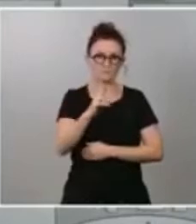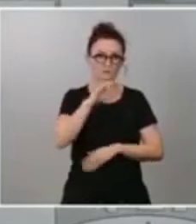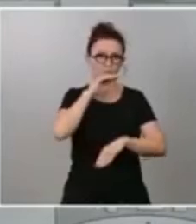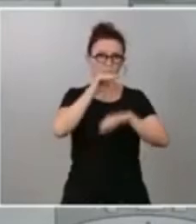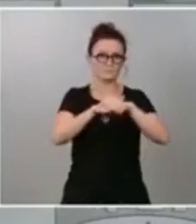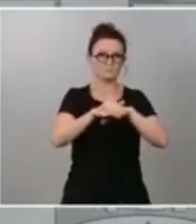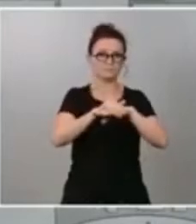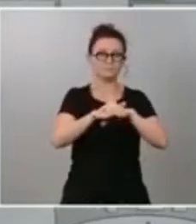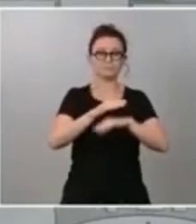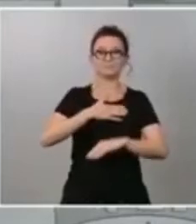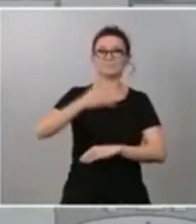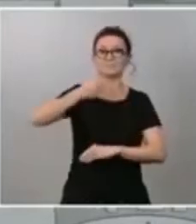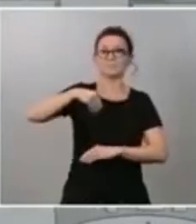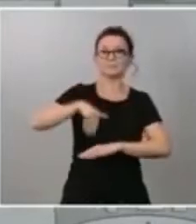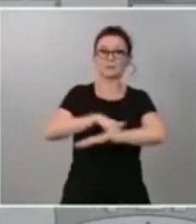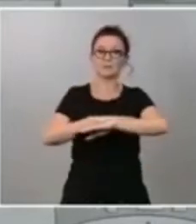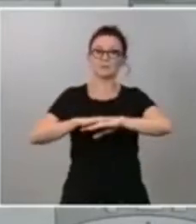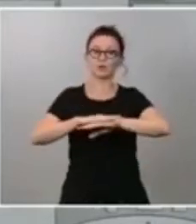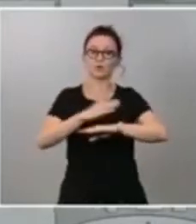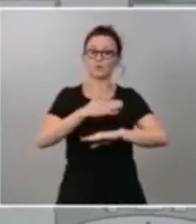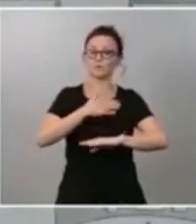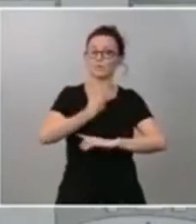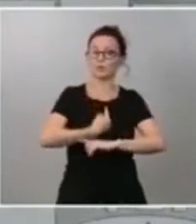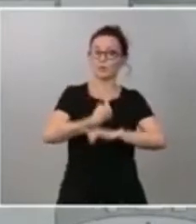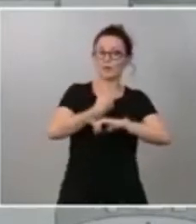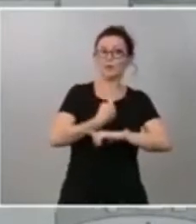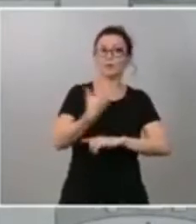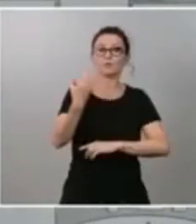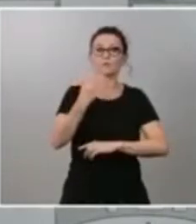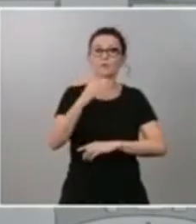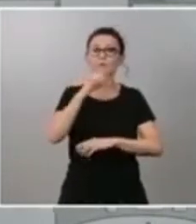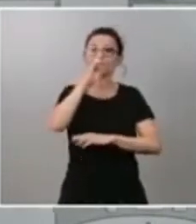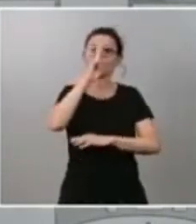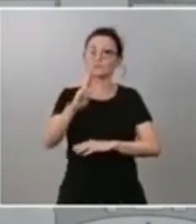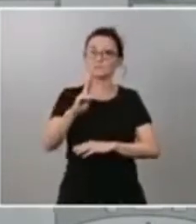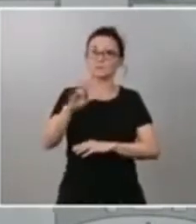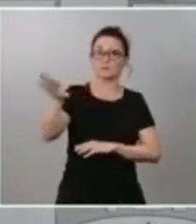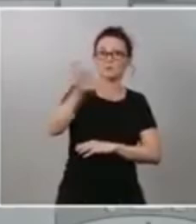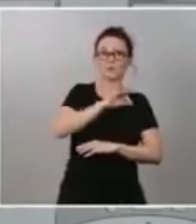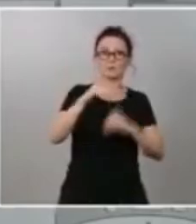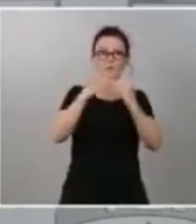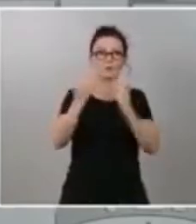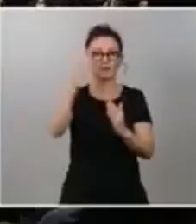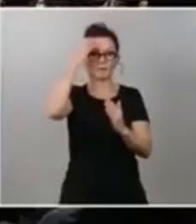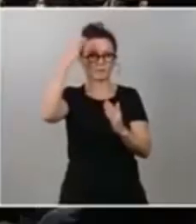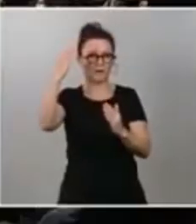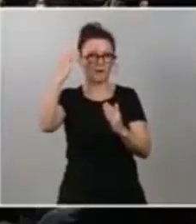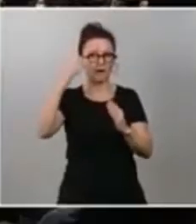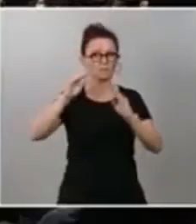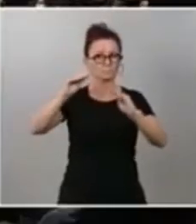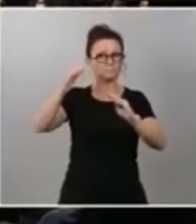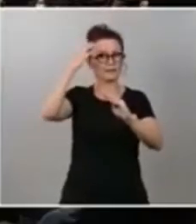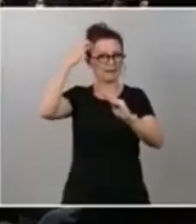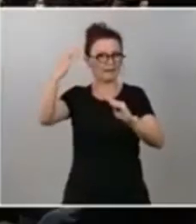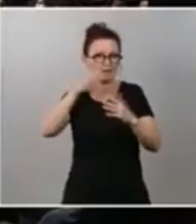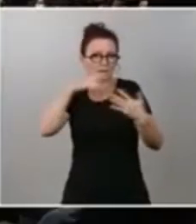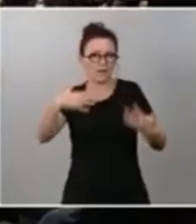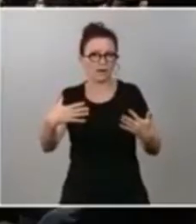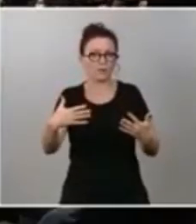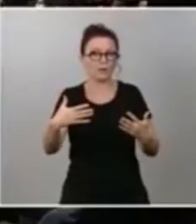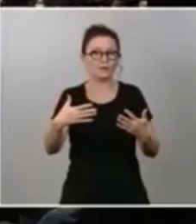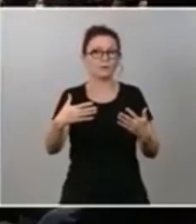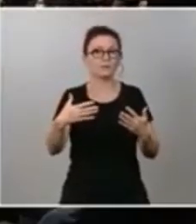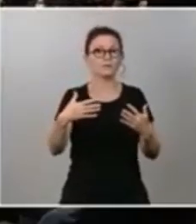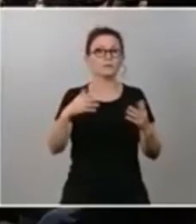obligación es respetar la toma de decisiones que haga la Casa Real en este caso el jefe del estado y también en el momento en el que la Casa